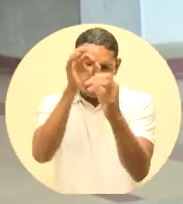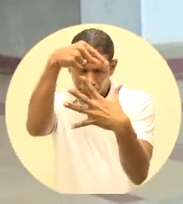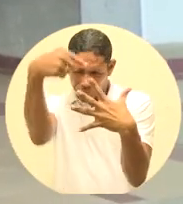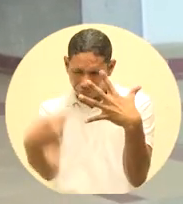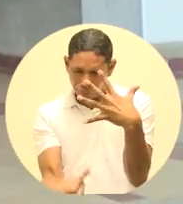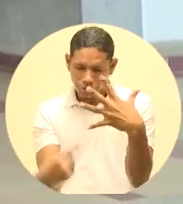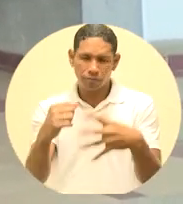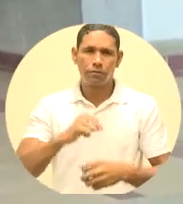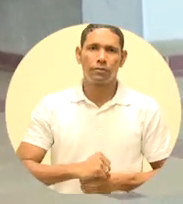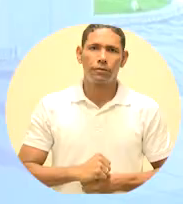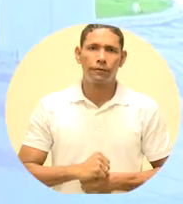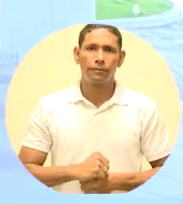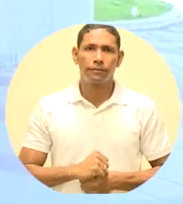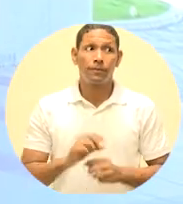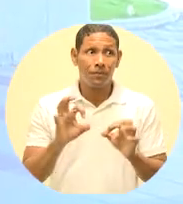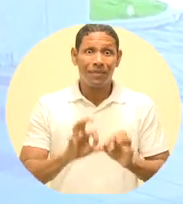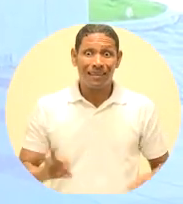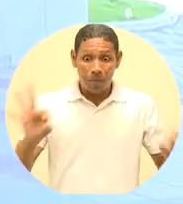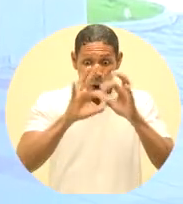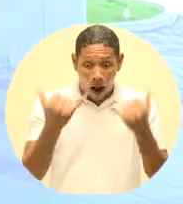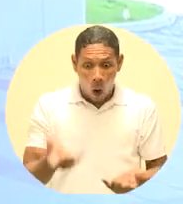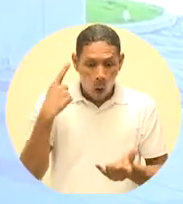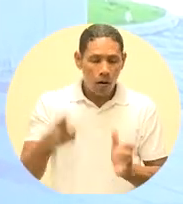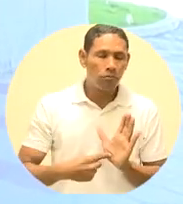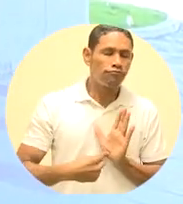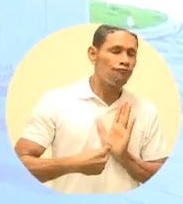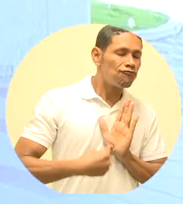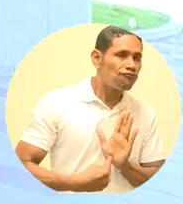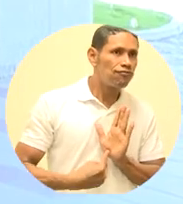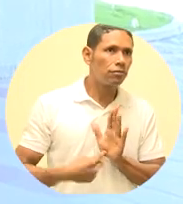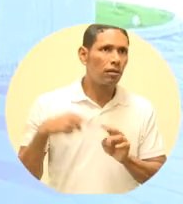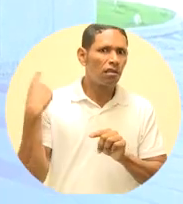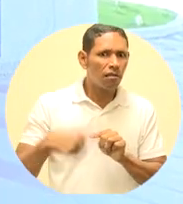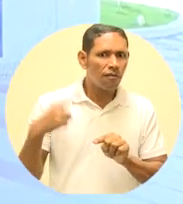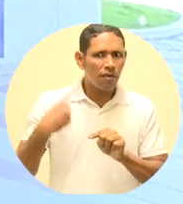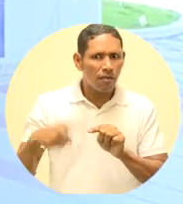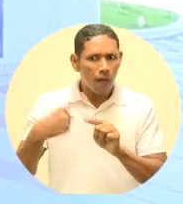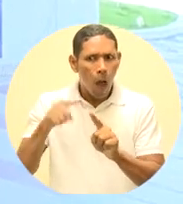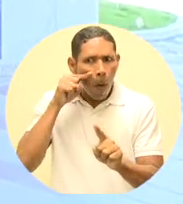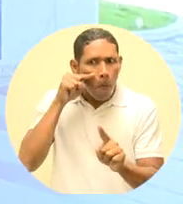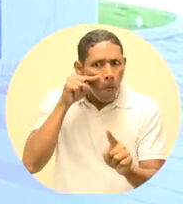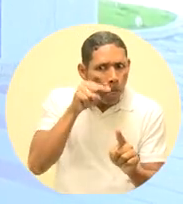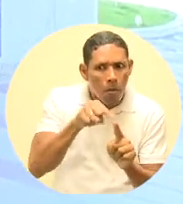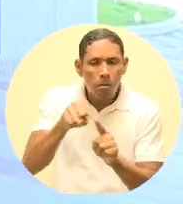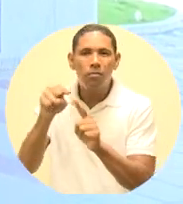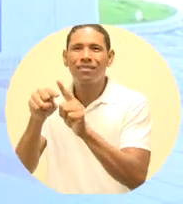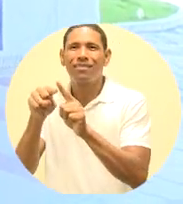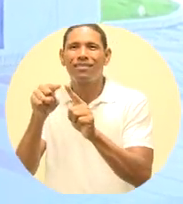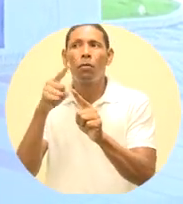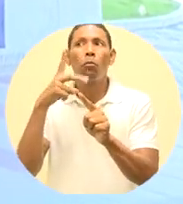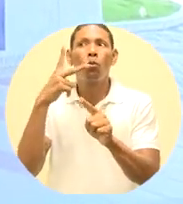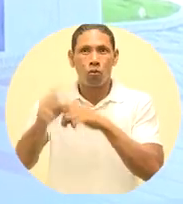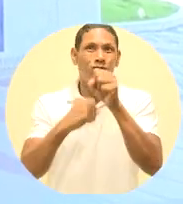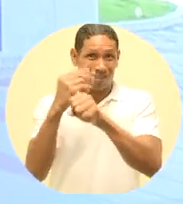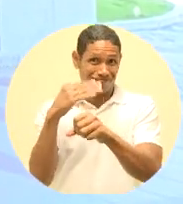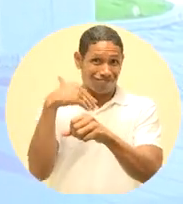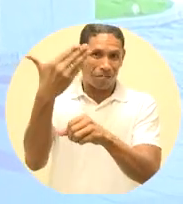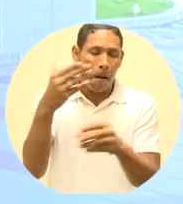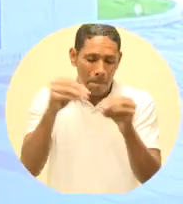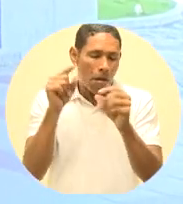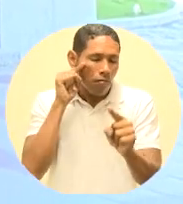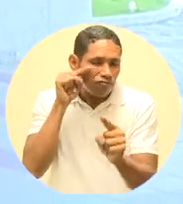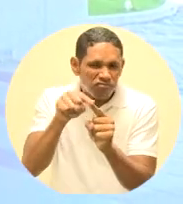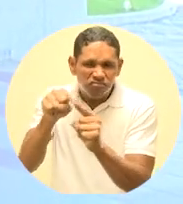de enfoques multidisciplinarios. Es la etapa piloto de una serie de capacity building que vamos a realizar en los